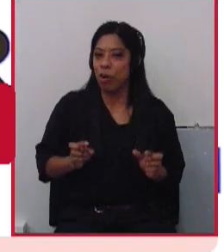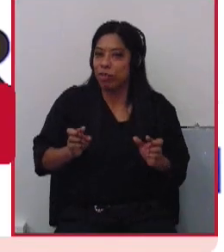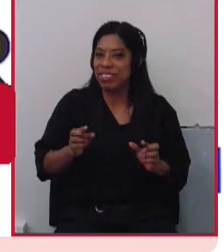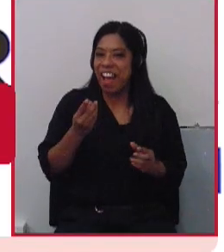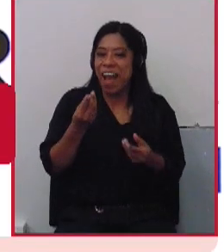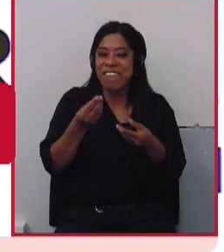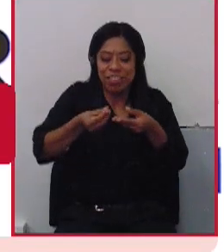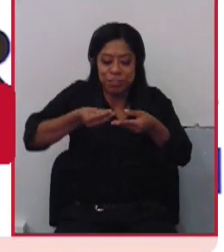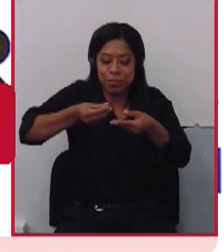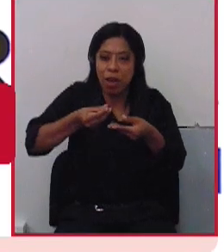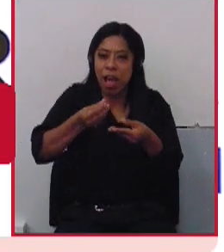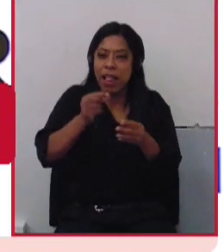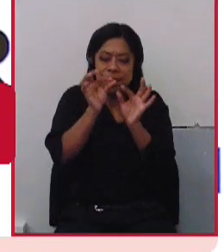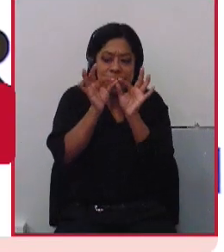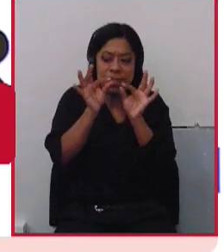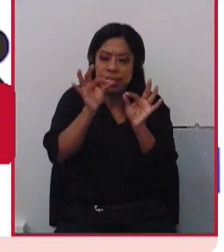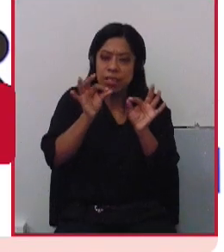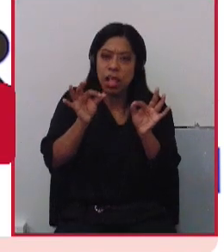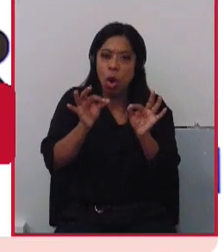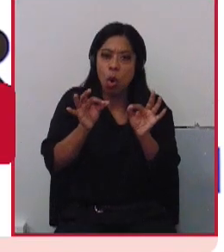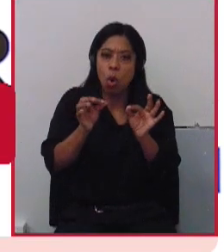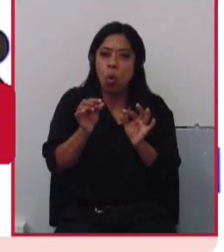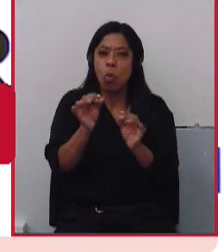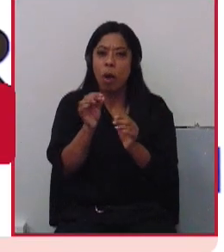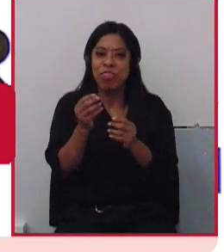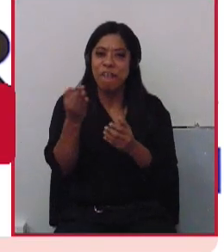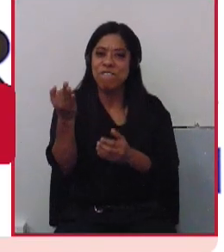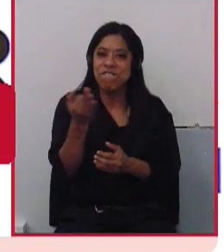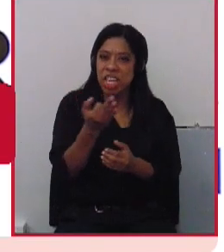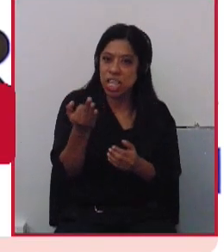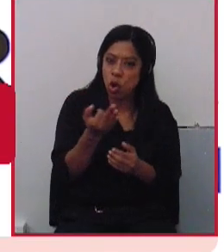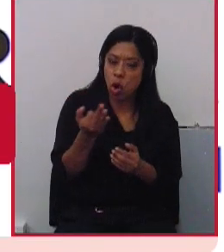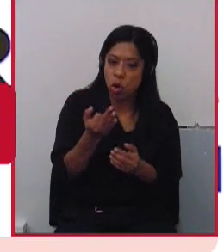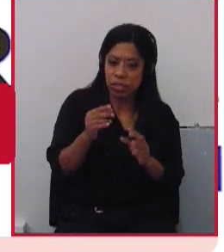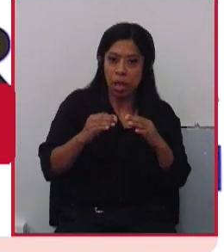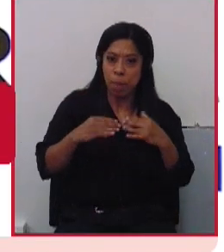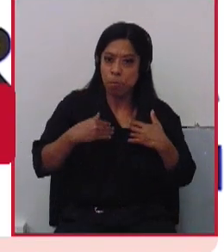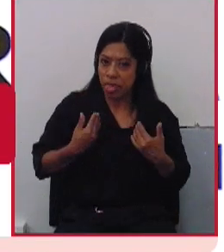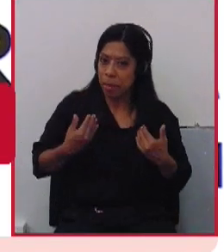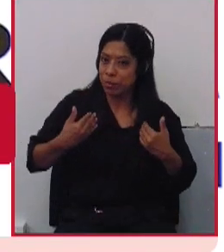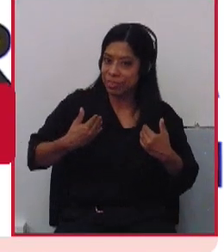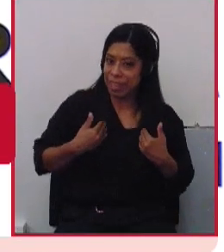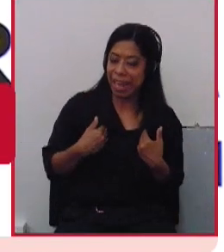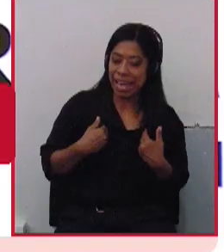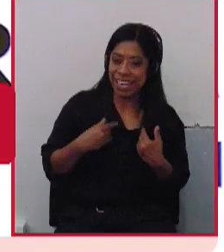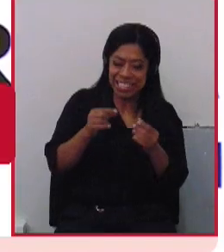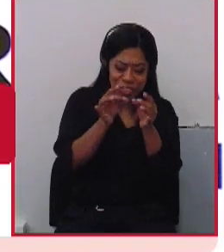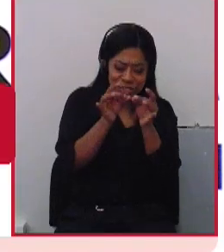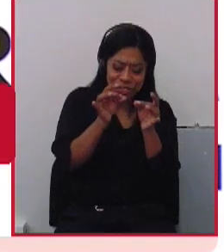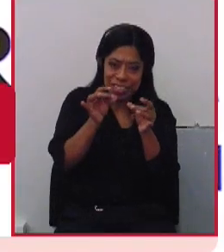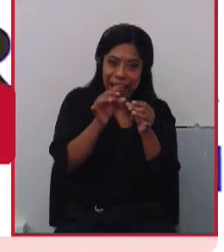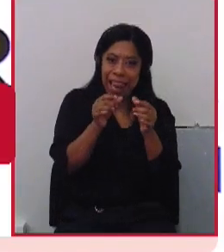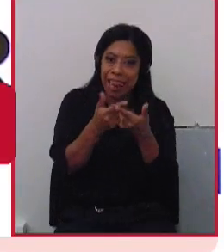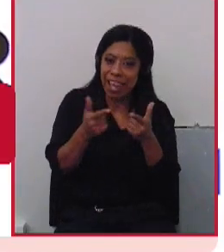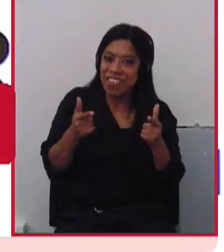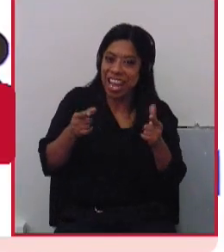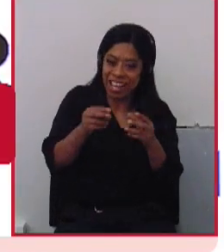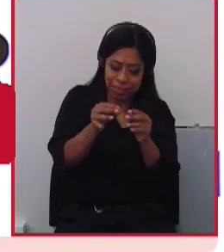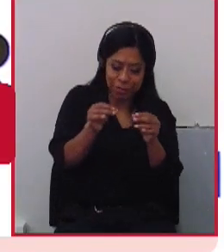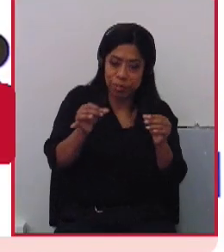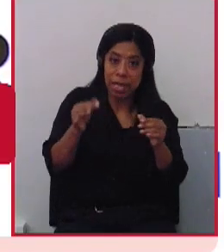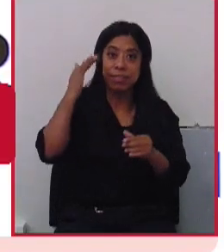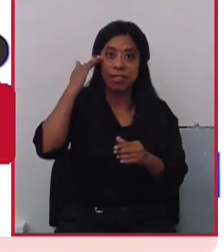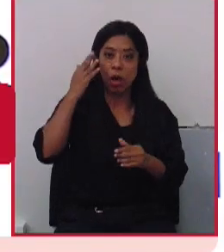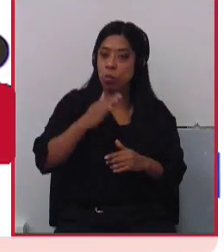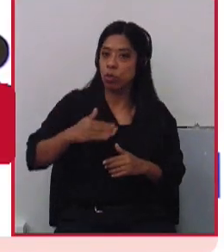qué fracciones también de los finos tenemos estas partículas liberadas, ¿no? Todos